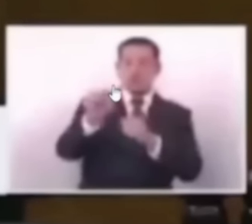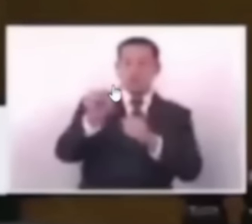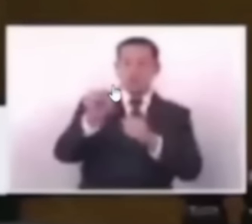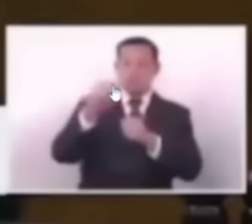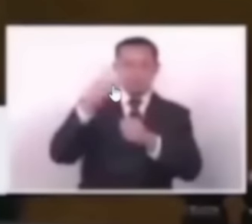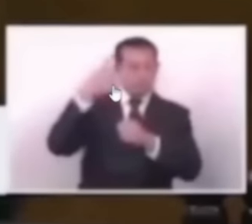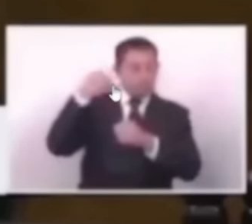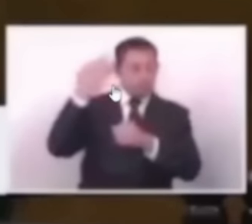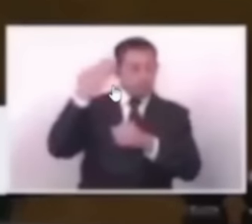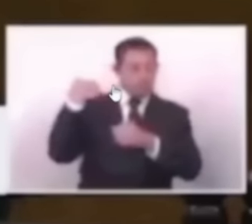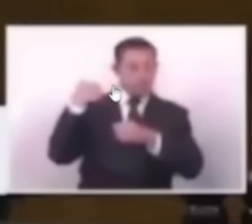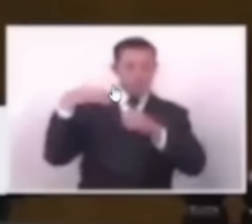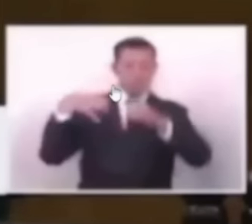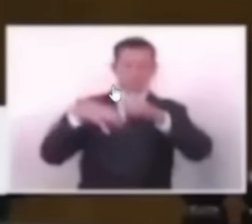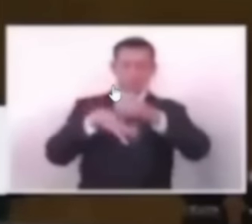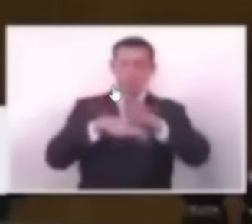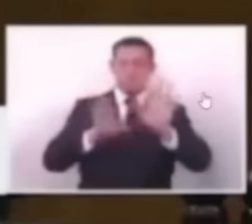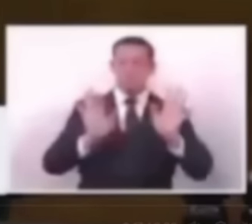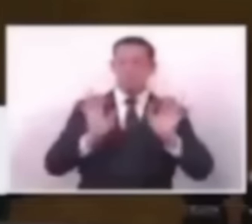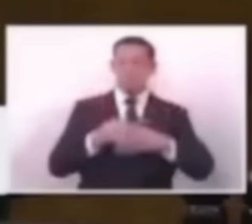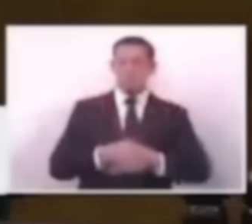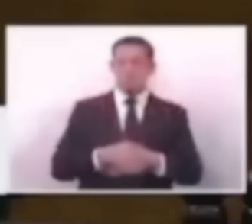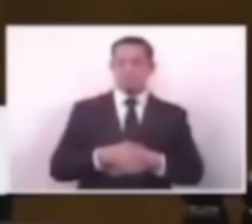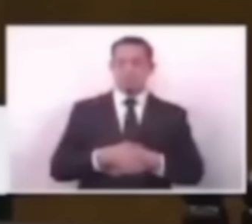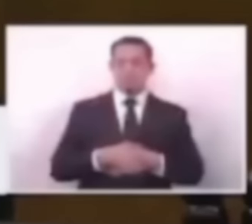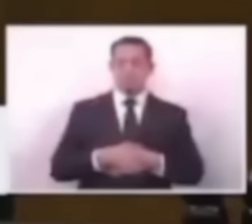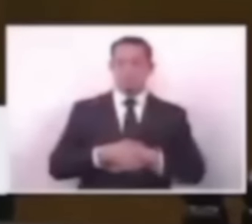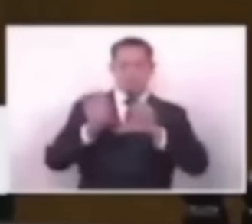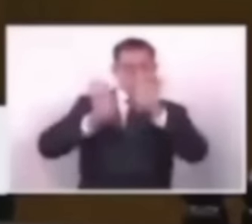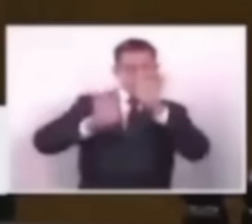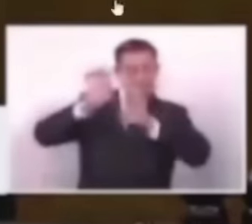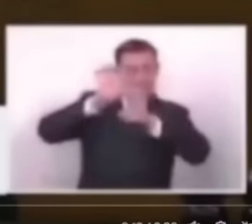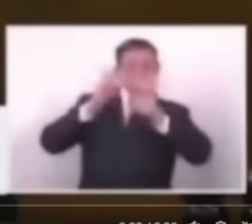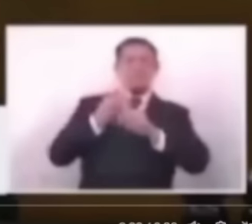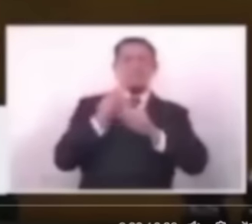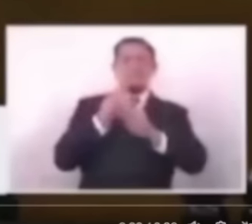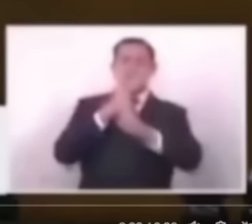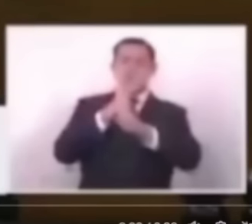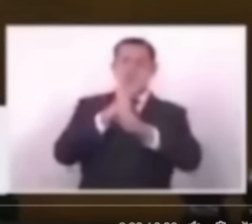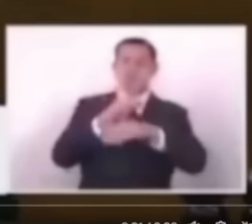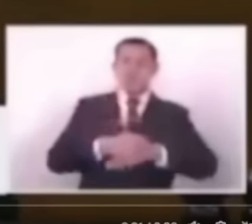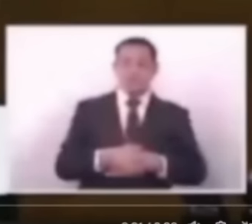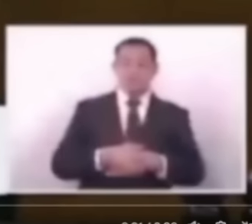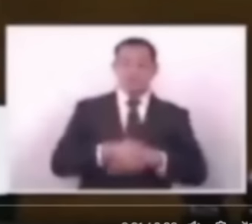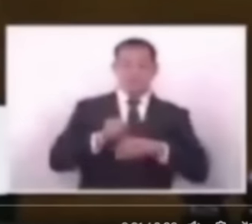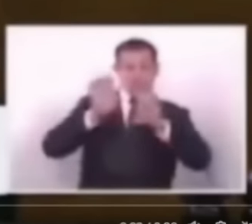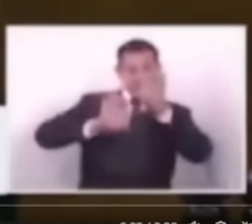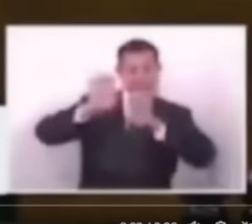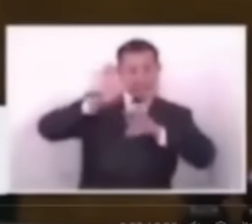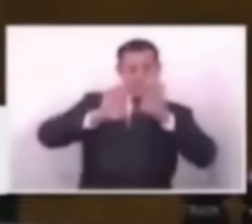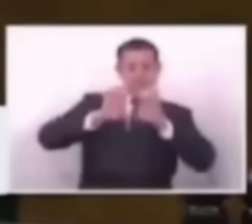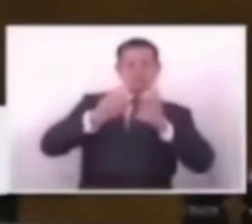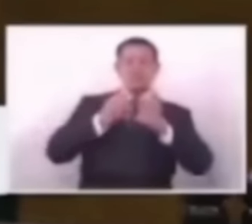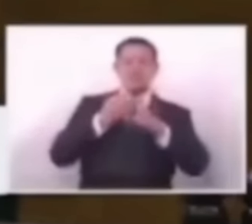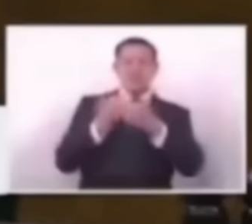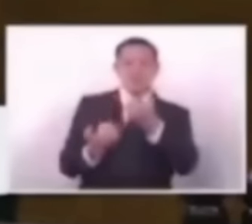o corrupta entonces evalúe bien a quién defiende evalúe bien Por quién